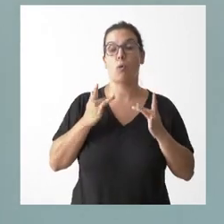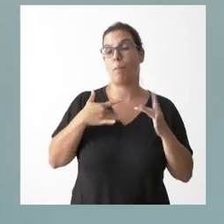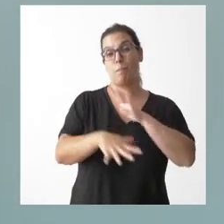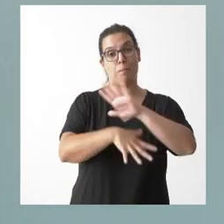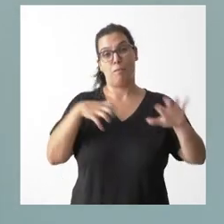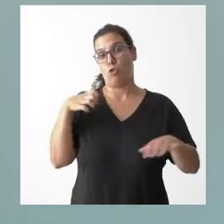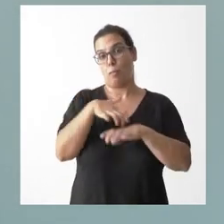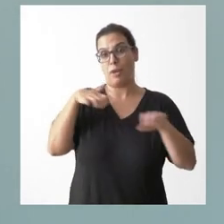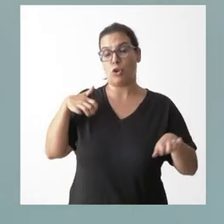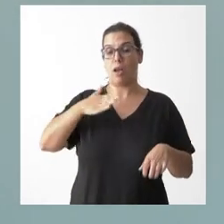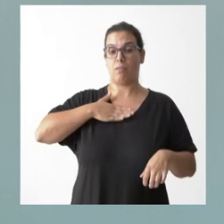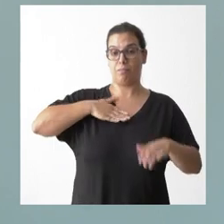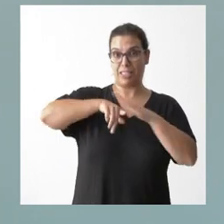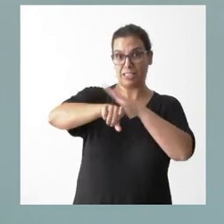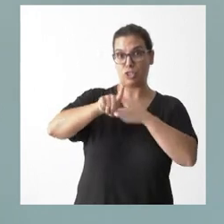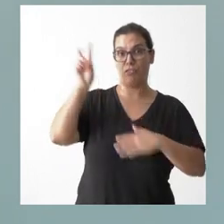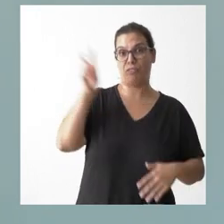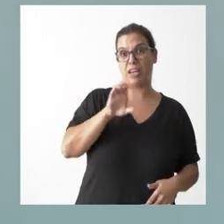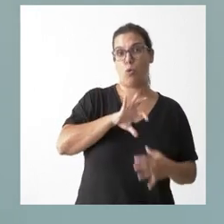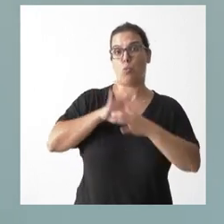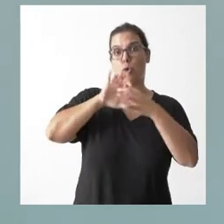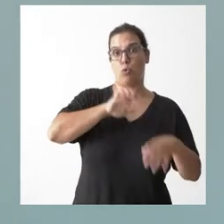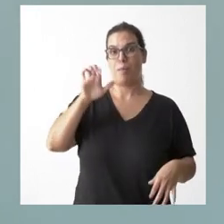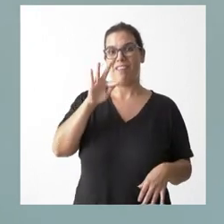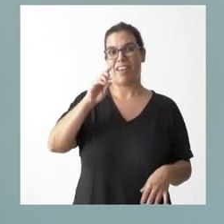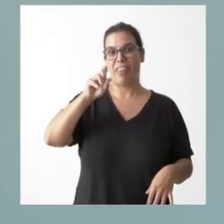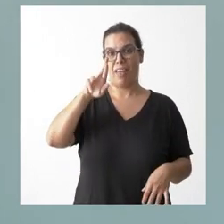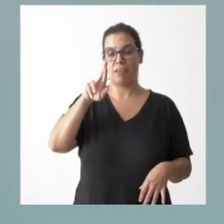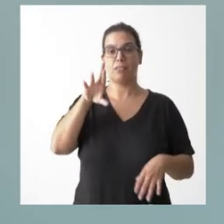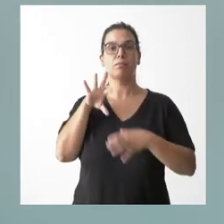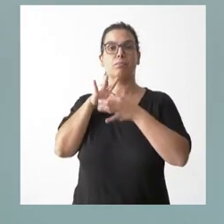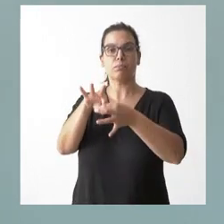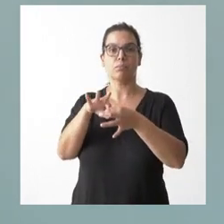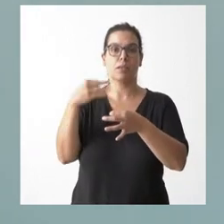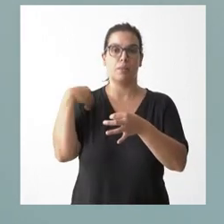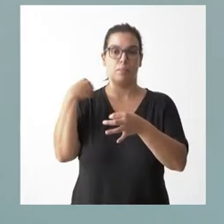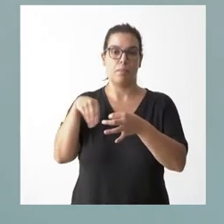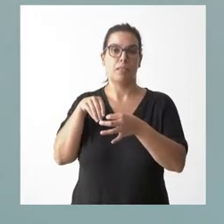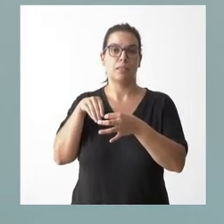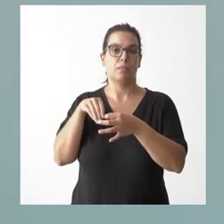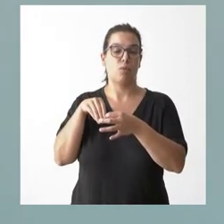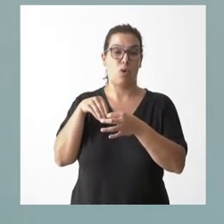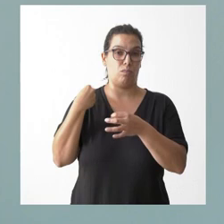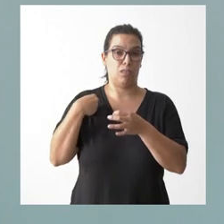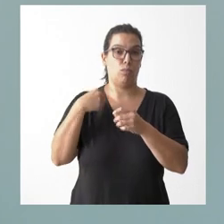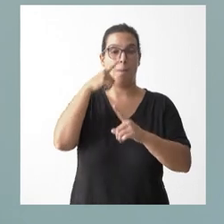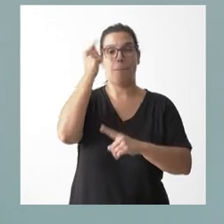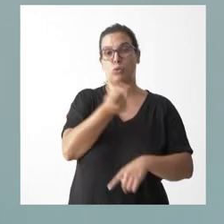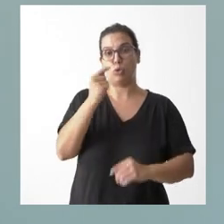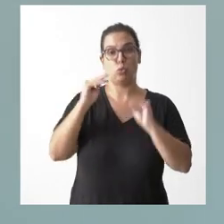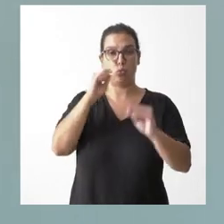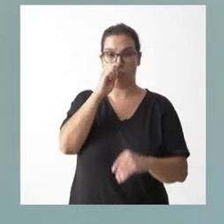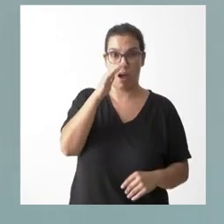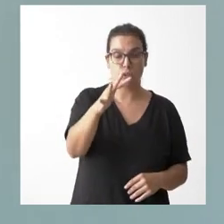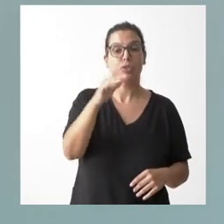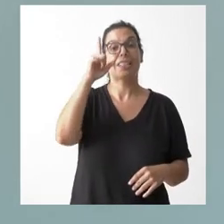gestión de recursos FEDER procedentes de la Unión Europea con cargo al marco financiero plurianual de la Unión Europea, y el resto,